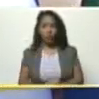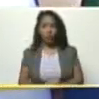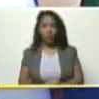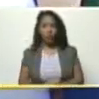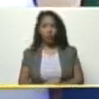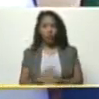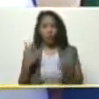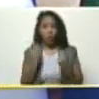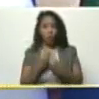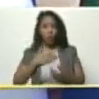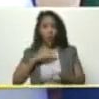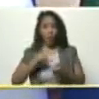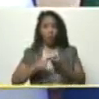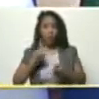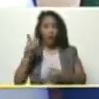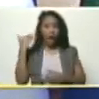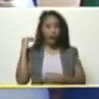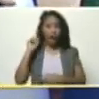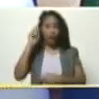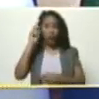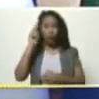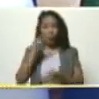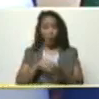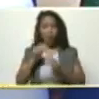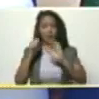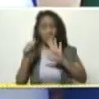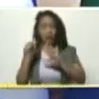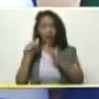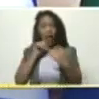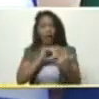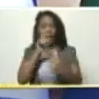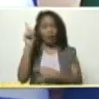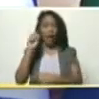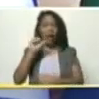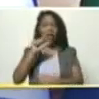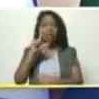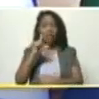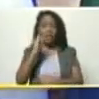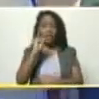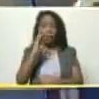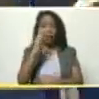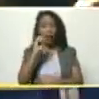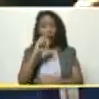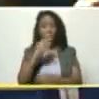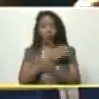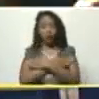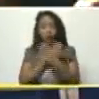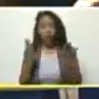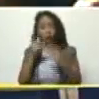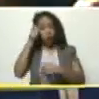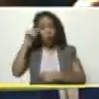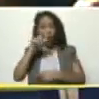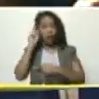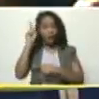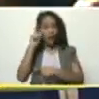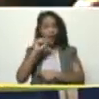Estaba Siria en la guerra del 2006 en el Líbano, llevando la solidaridad de Venezuela al pueblo del Líbano.